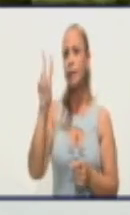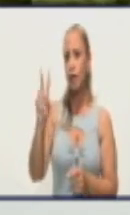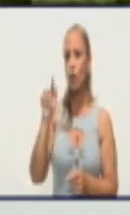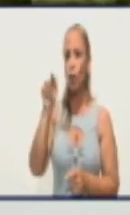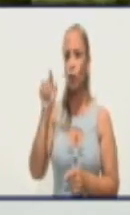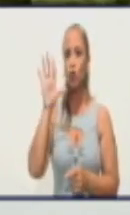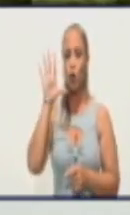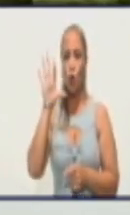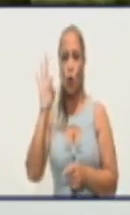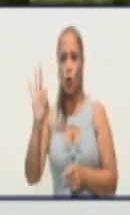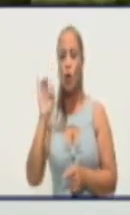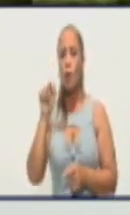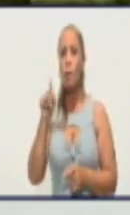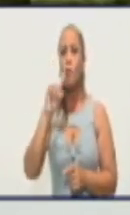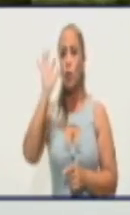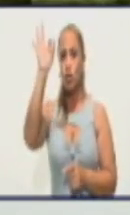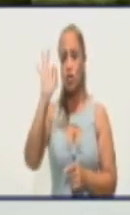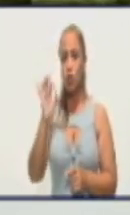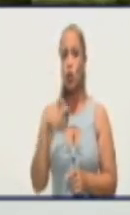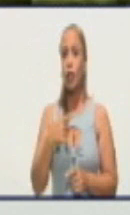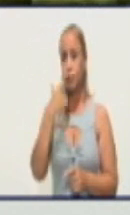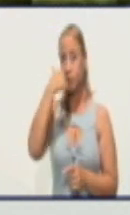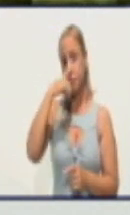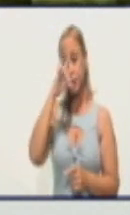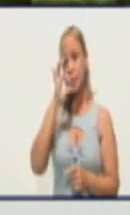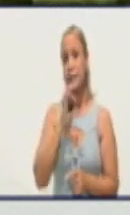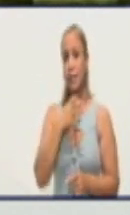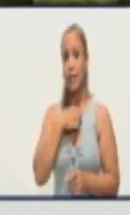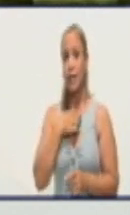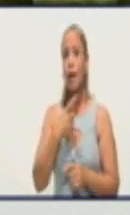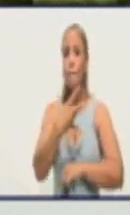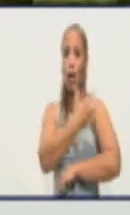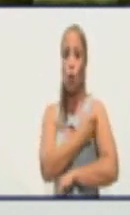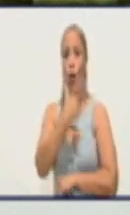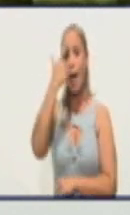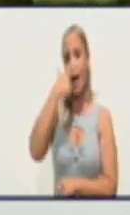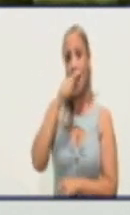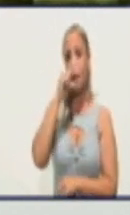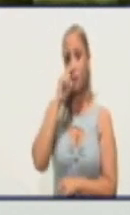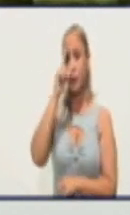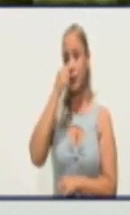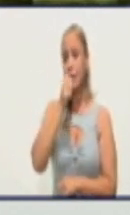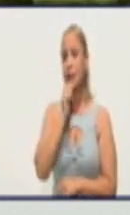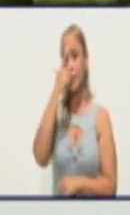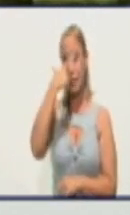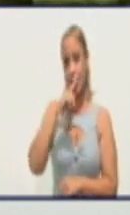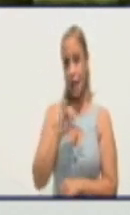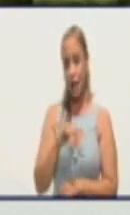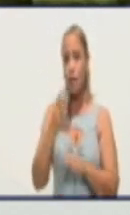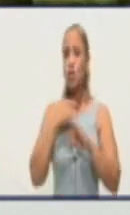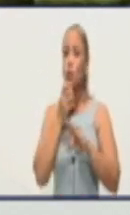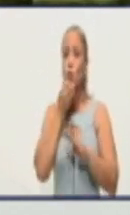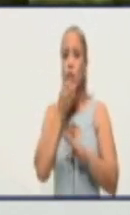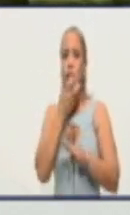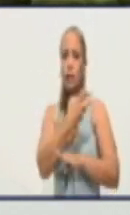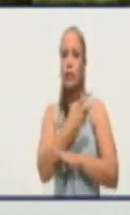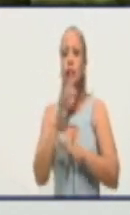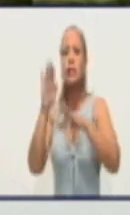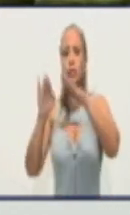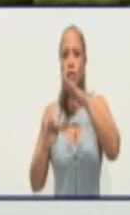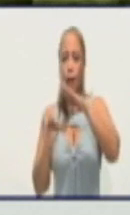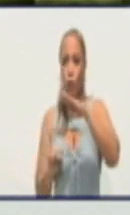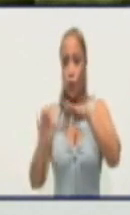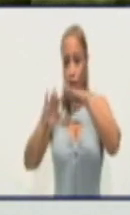92.28% de eficacia que hoy tiene Abdala, yo me suministré el medicamento, puede ser que yo esté por debajo de esa cifra o esté superior a esa